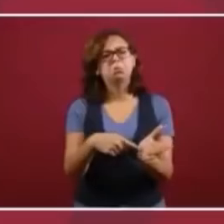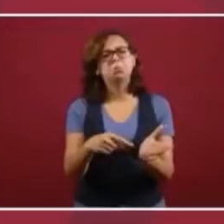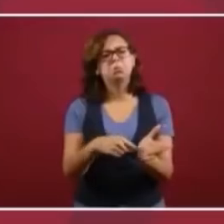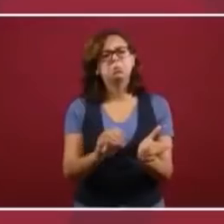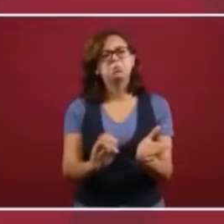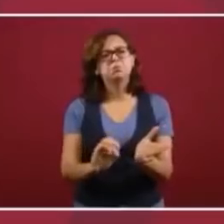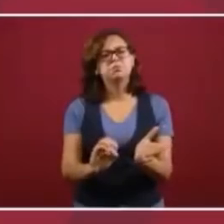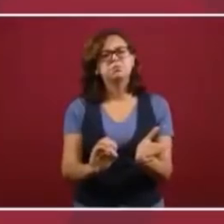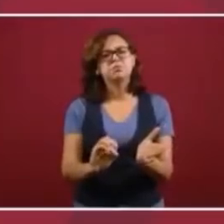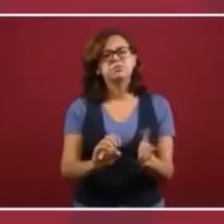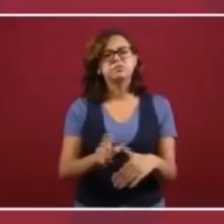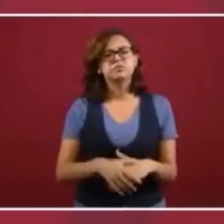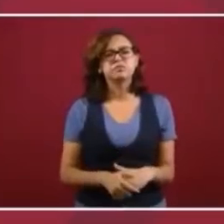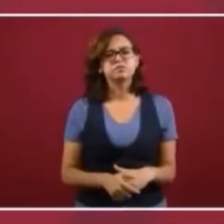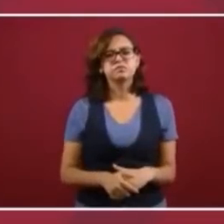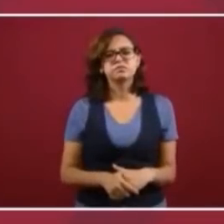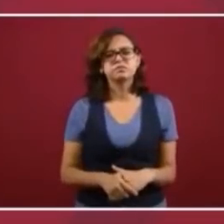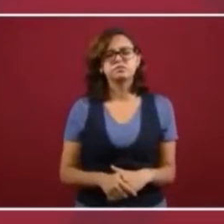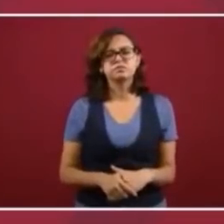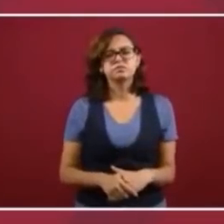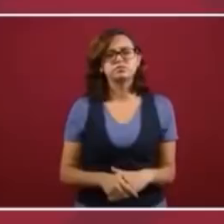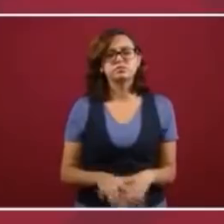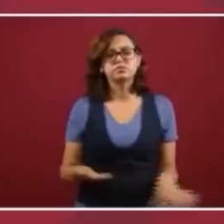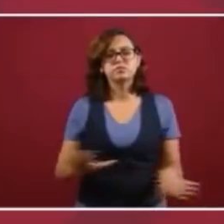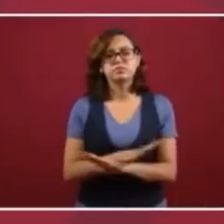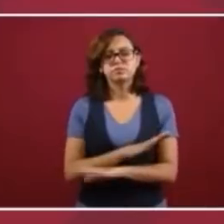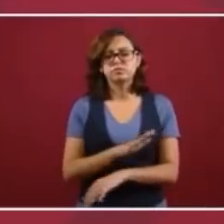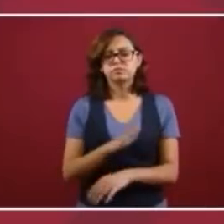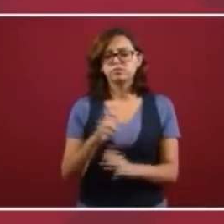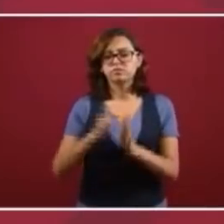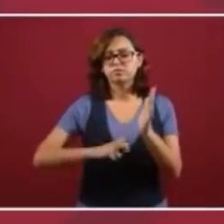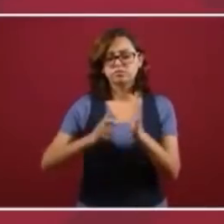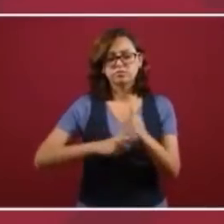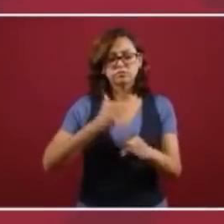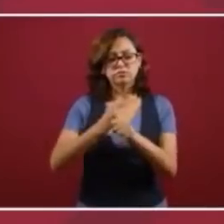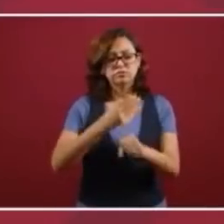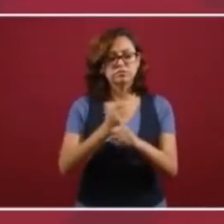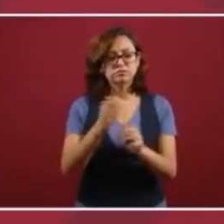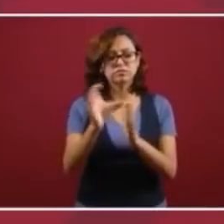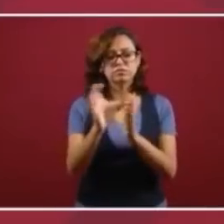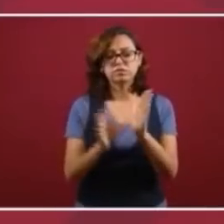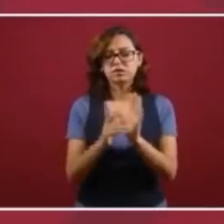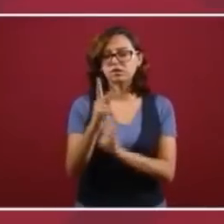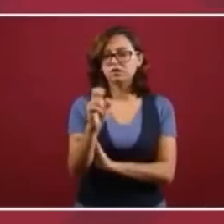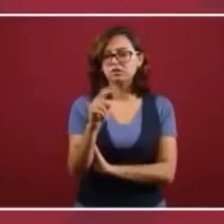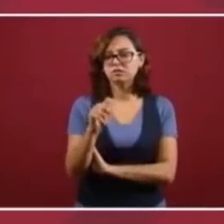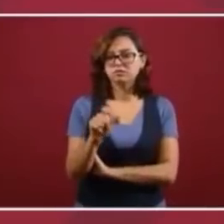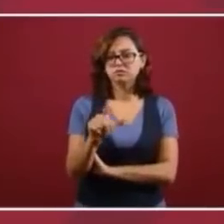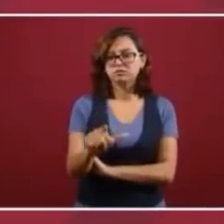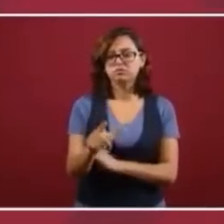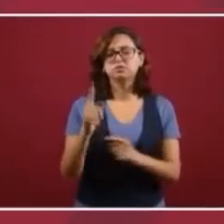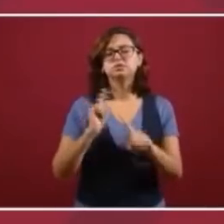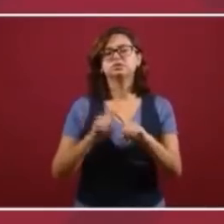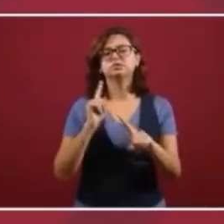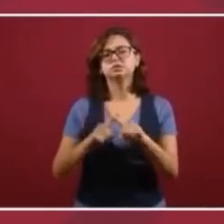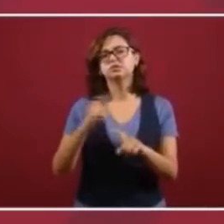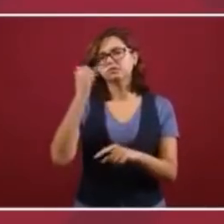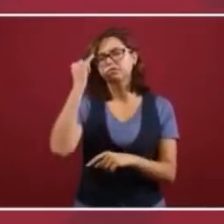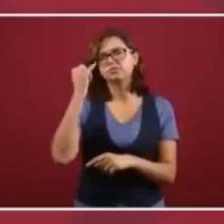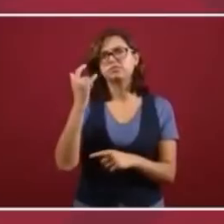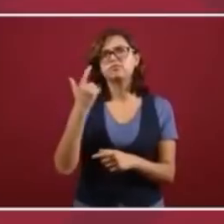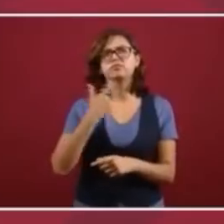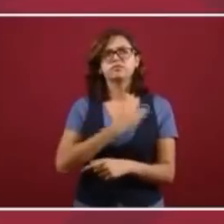cuando modificaron el Código Penal, pues era Salinas de Gortari,